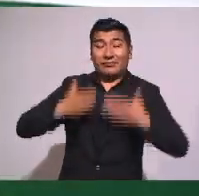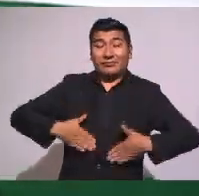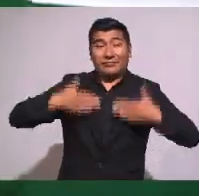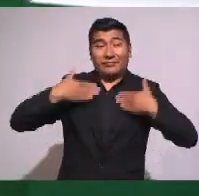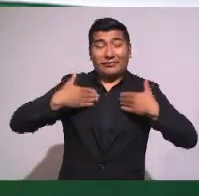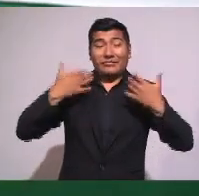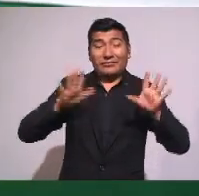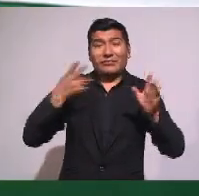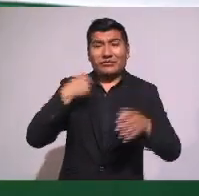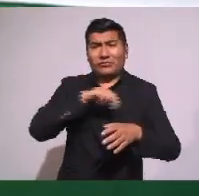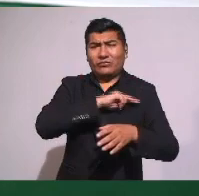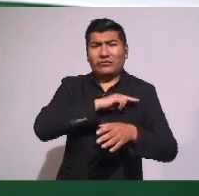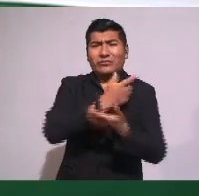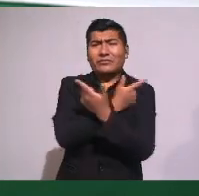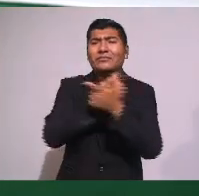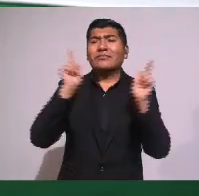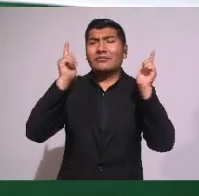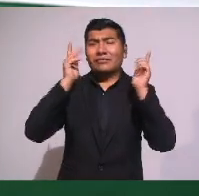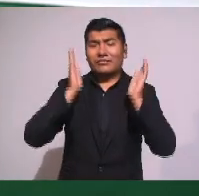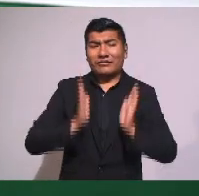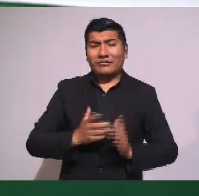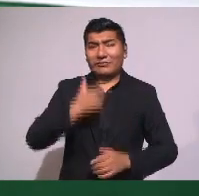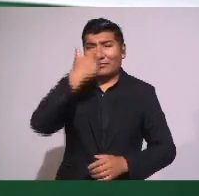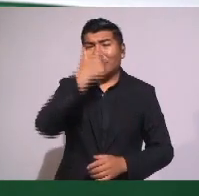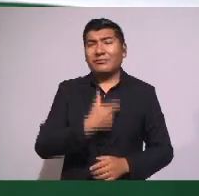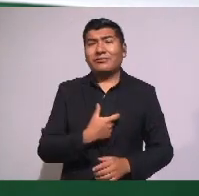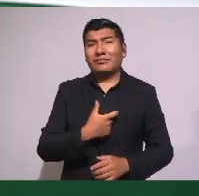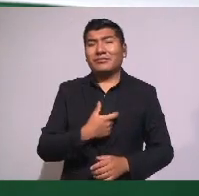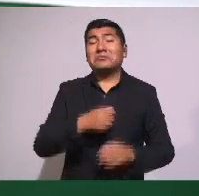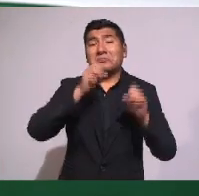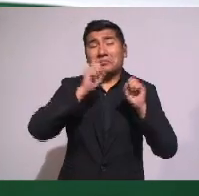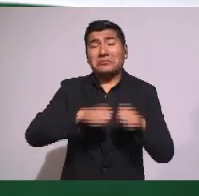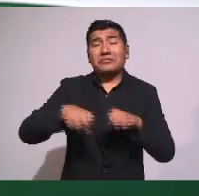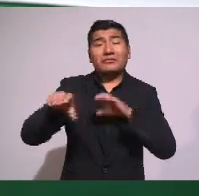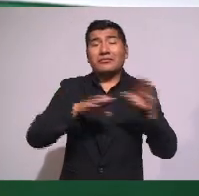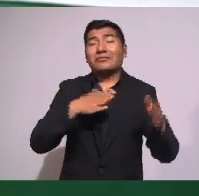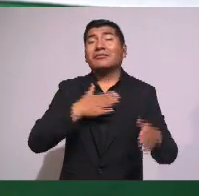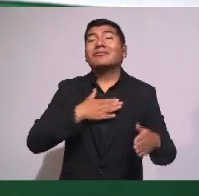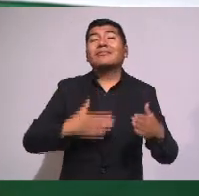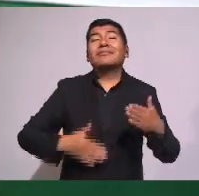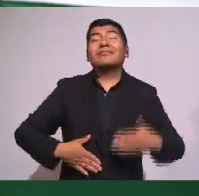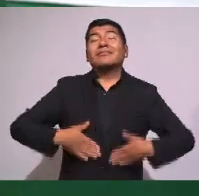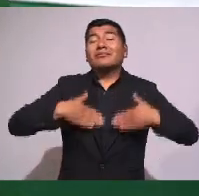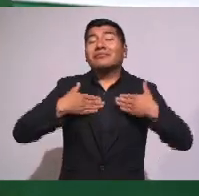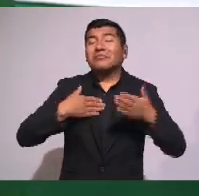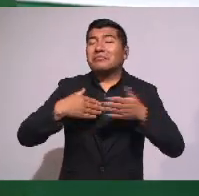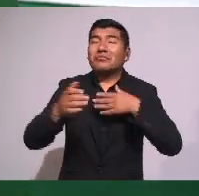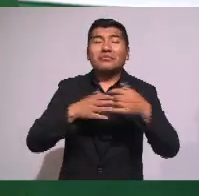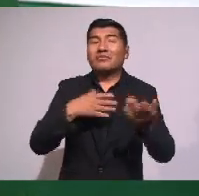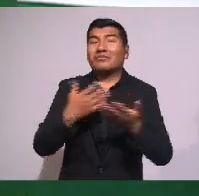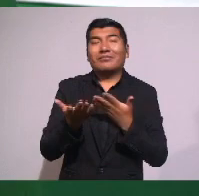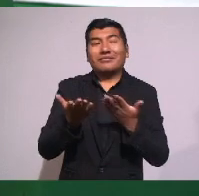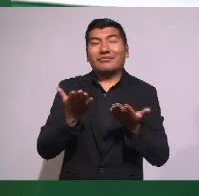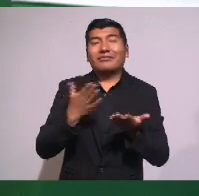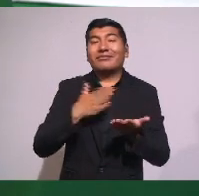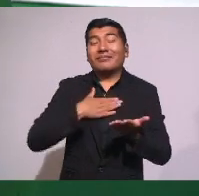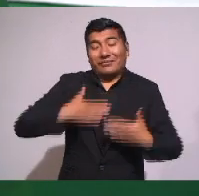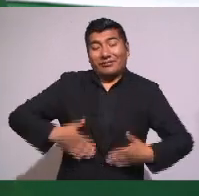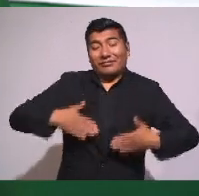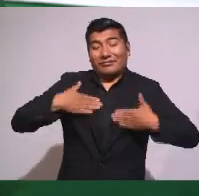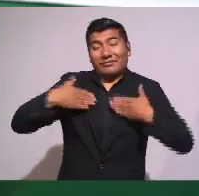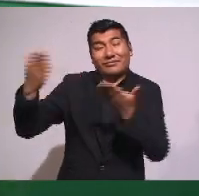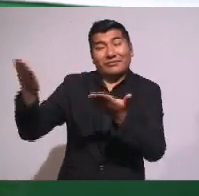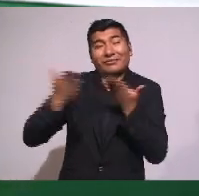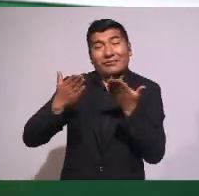somos totalmente libres. Podemos hacer lo que queramos con la vida. Nos han dado la vida